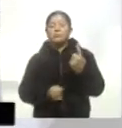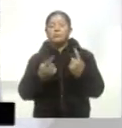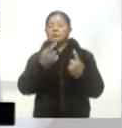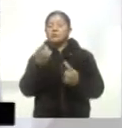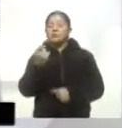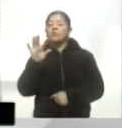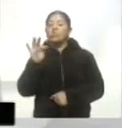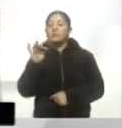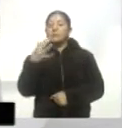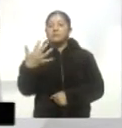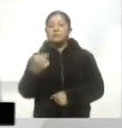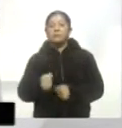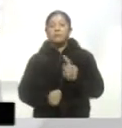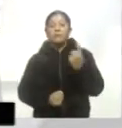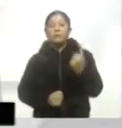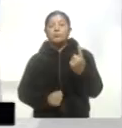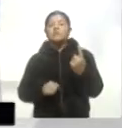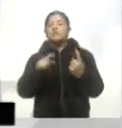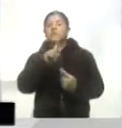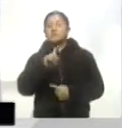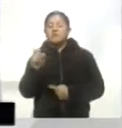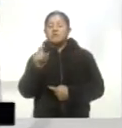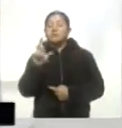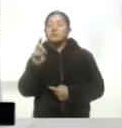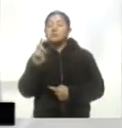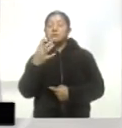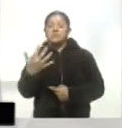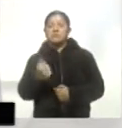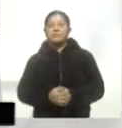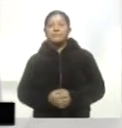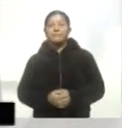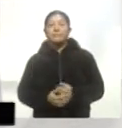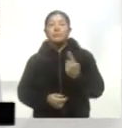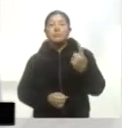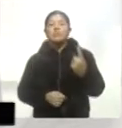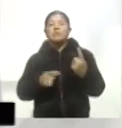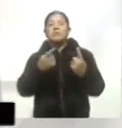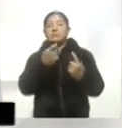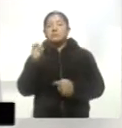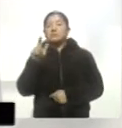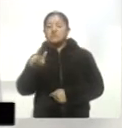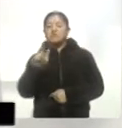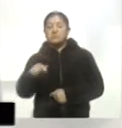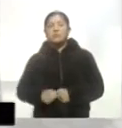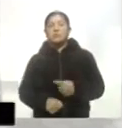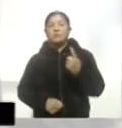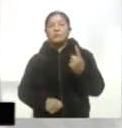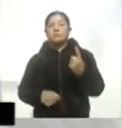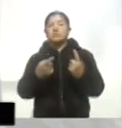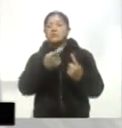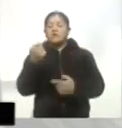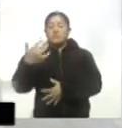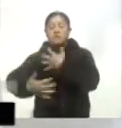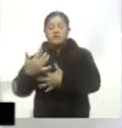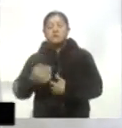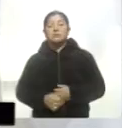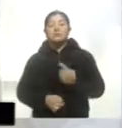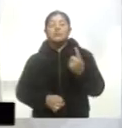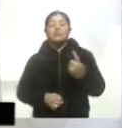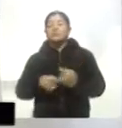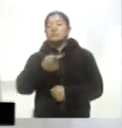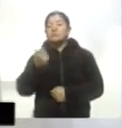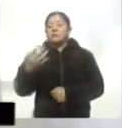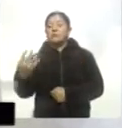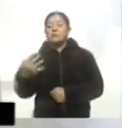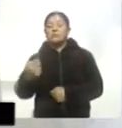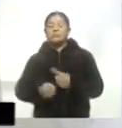Tlaxco 145, Totolac 135, Apetotitlán 117, Santa Cruz Tlaxcala 115, Papalotla